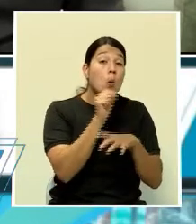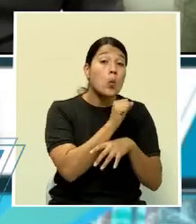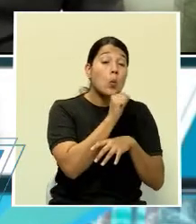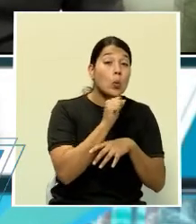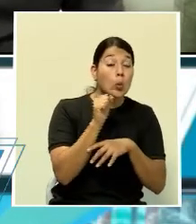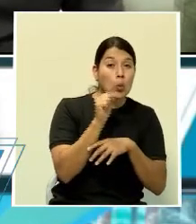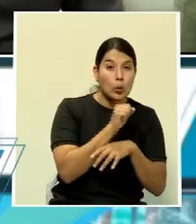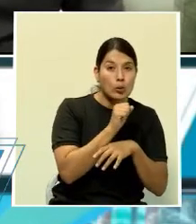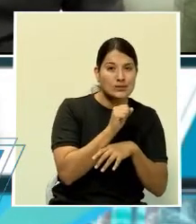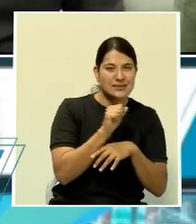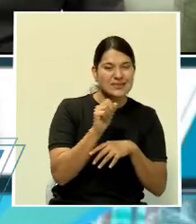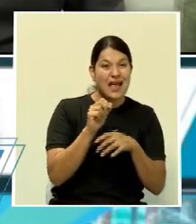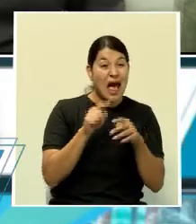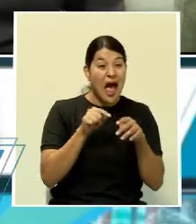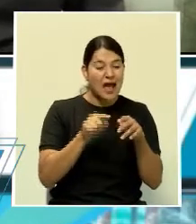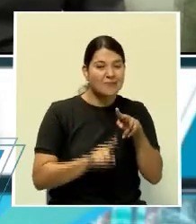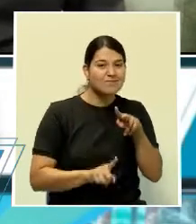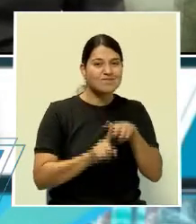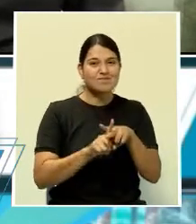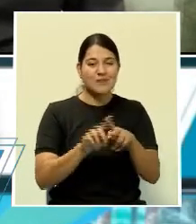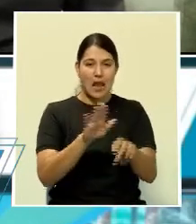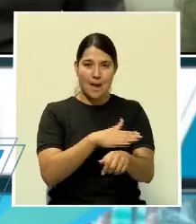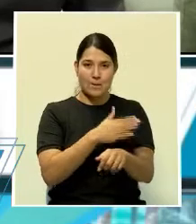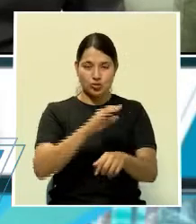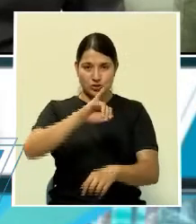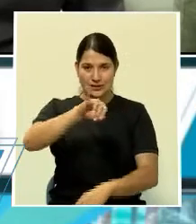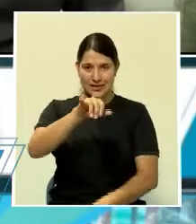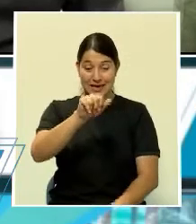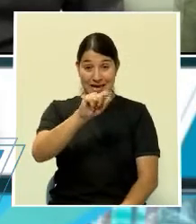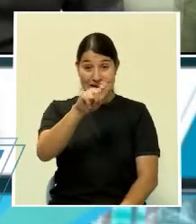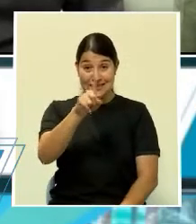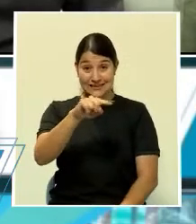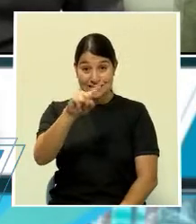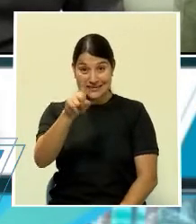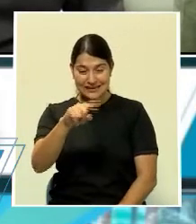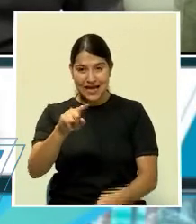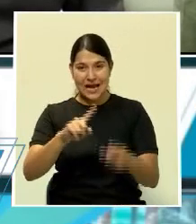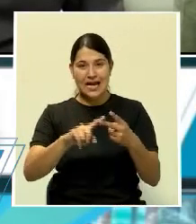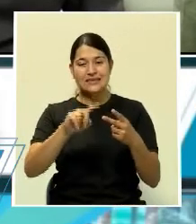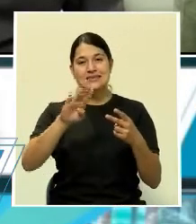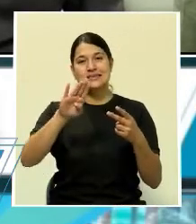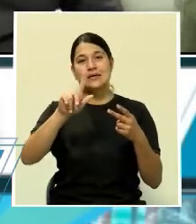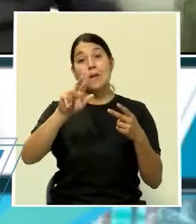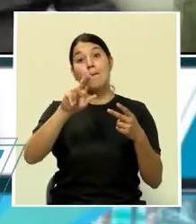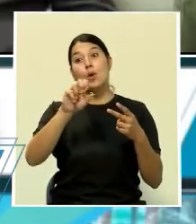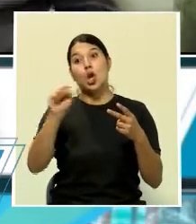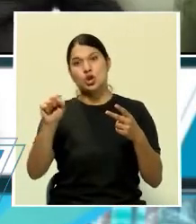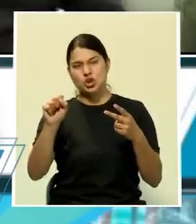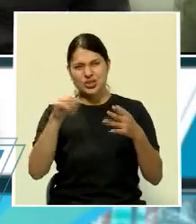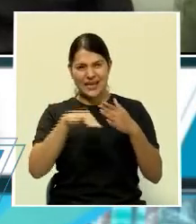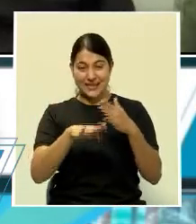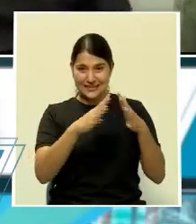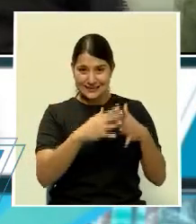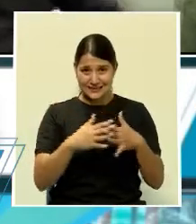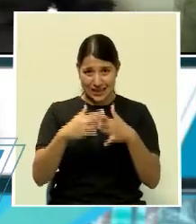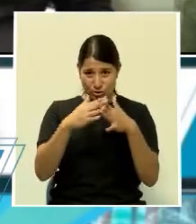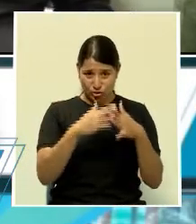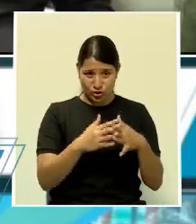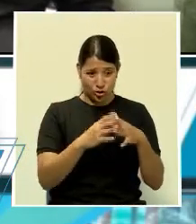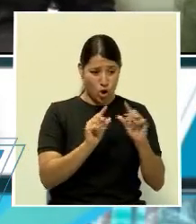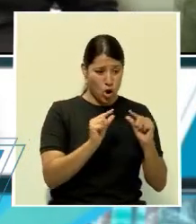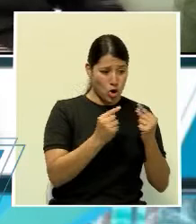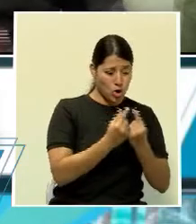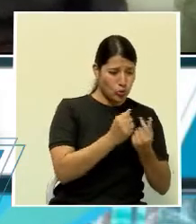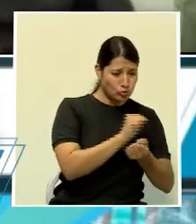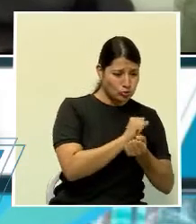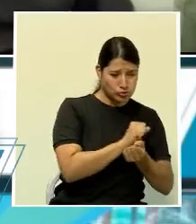fraseo del jazz y del blues en Estados Unidos. Esos cantos de plantación que venían de las tribus